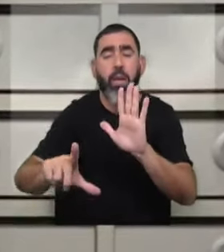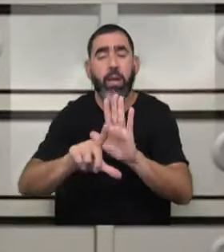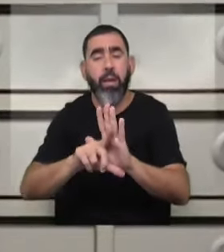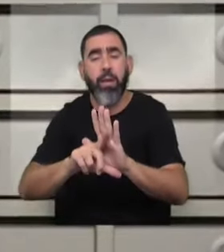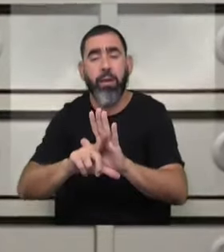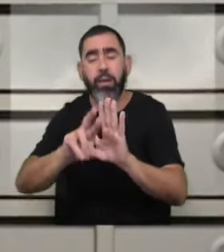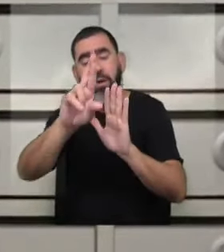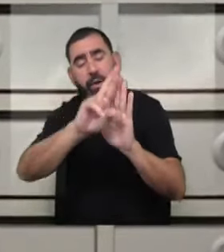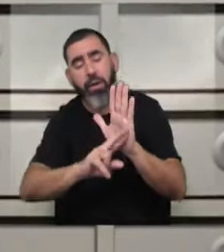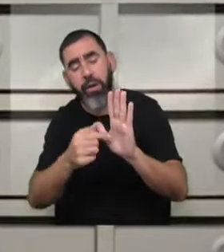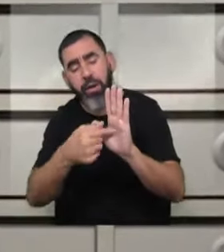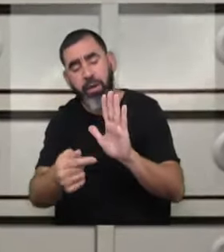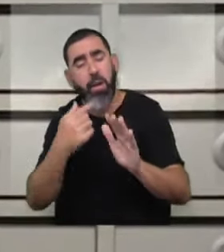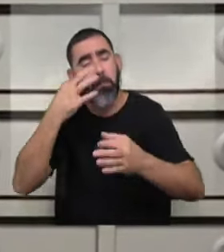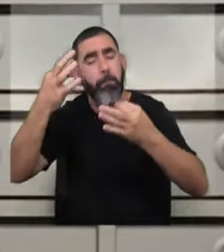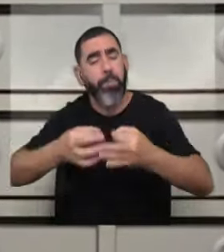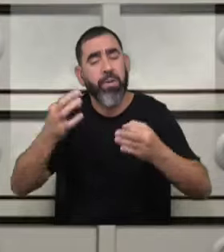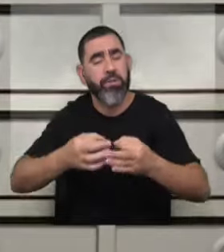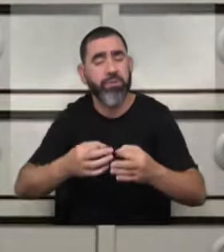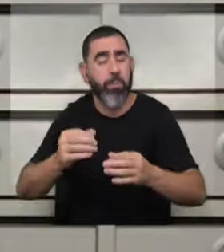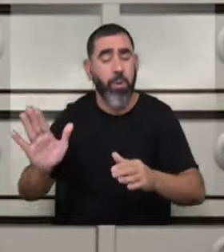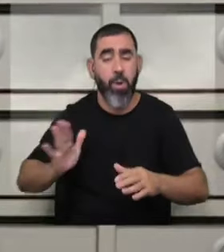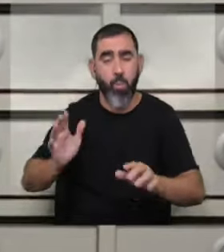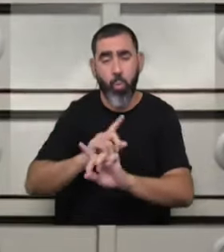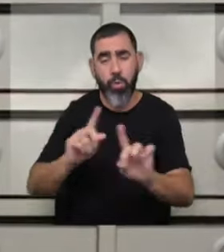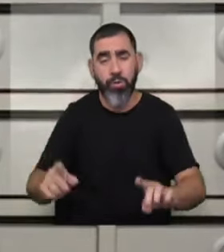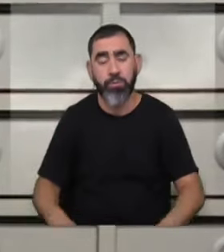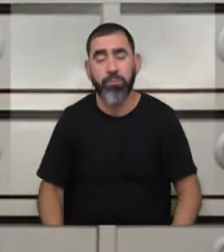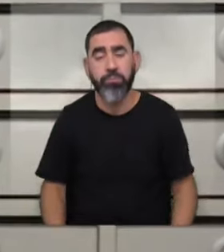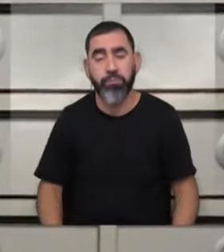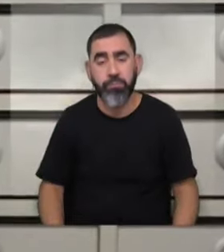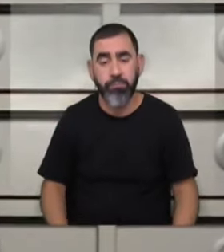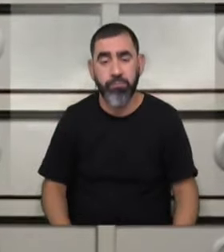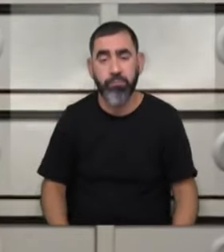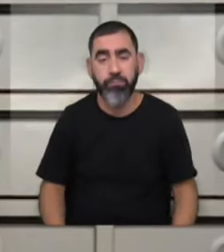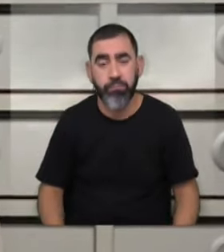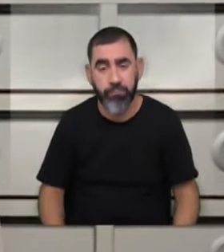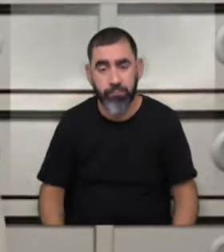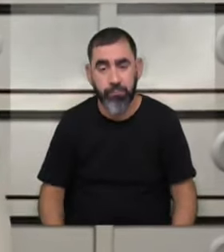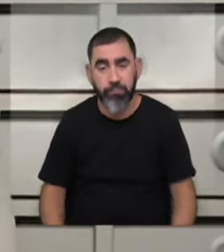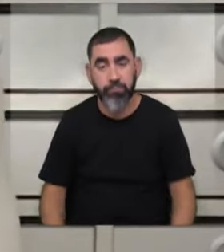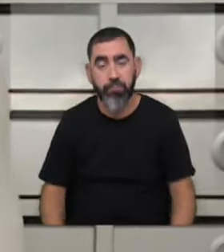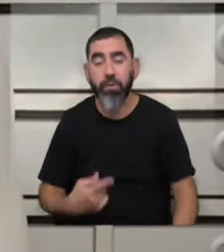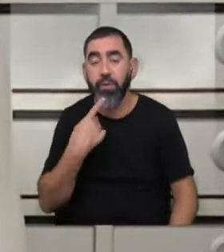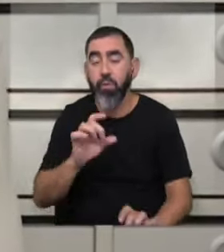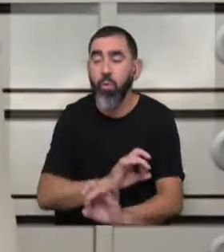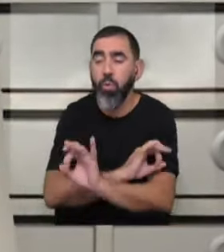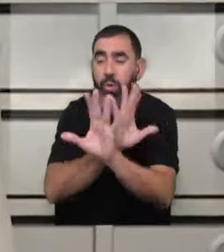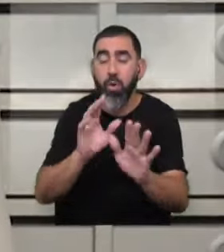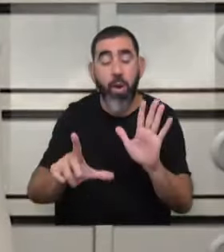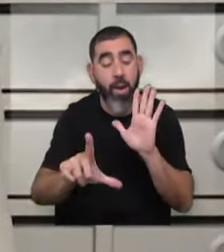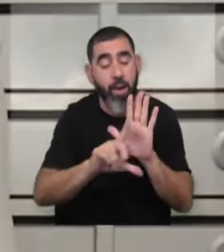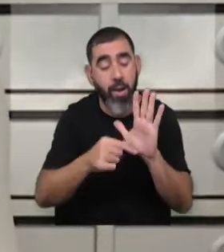las reglas especiales de interpretación para las mujeres. Digámoslo claro, lo que dice la